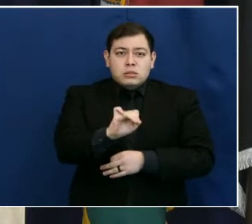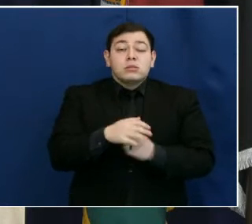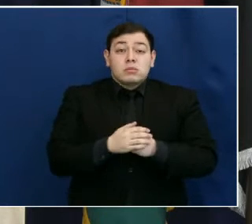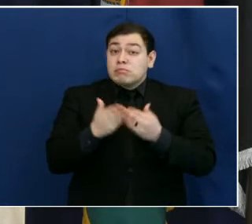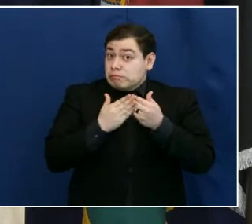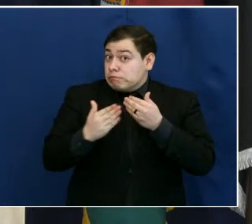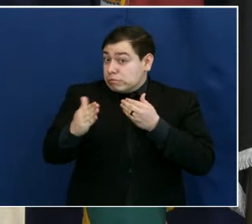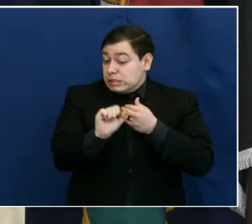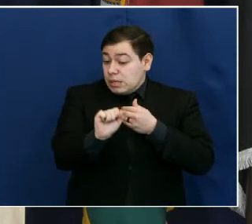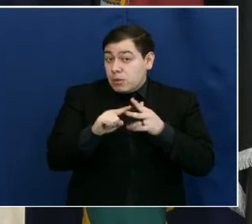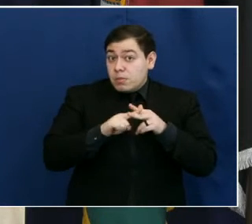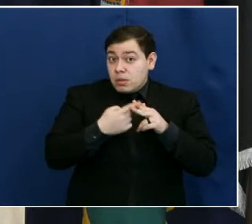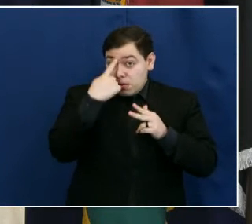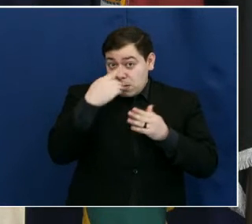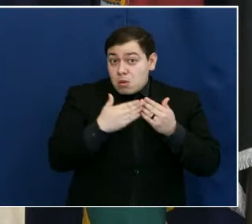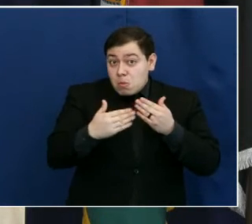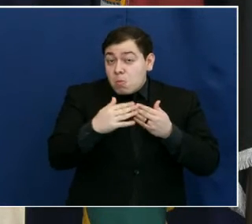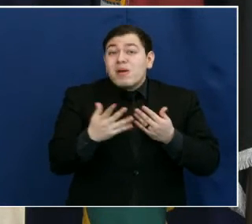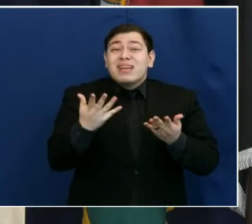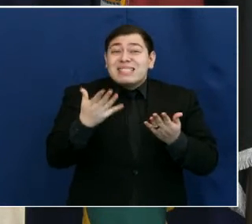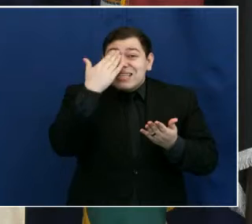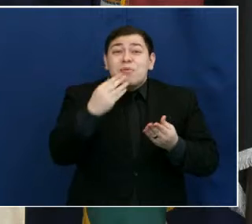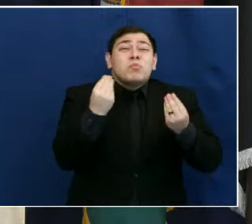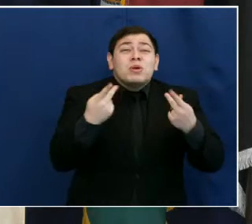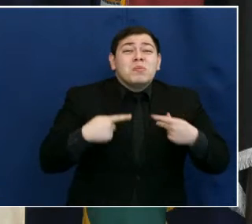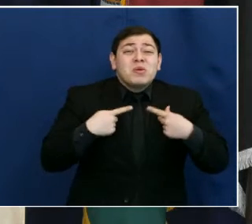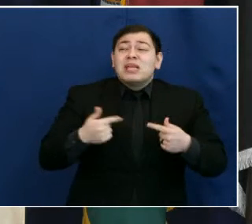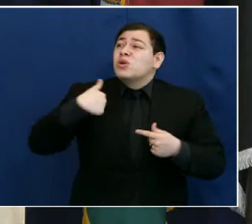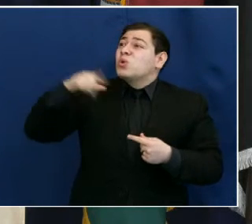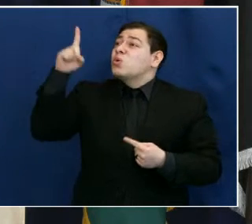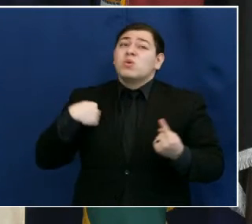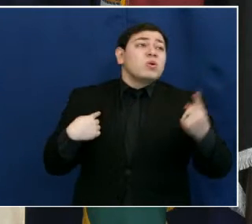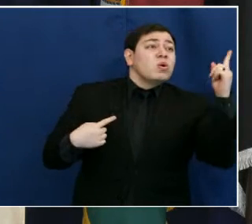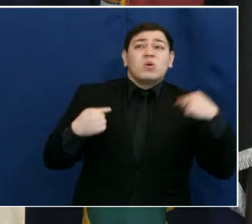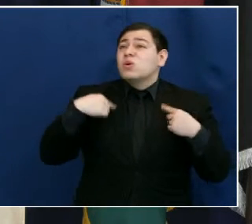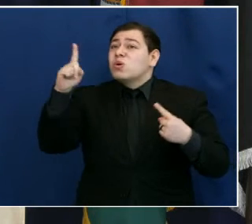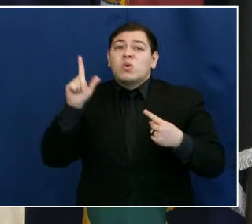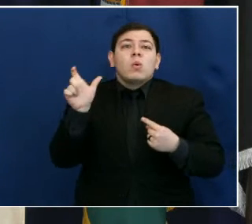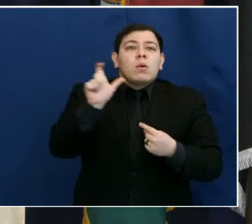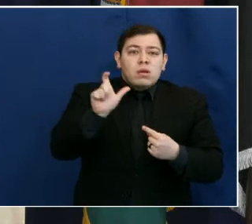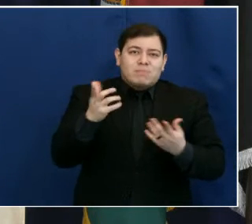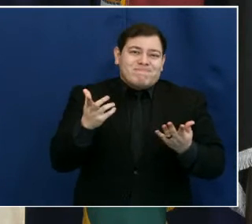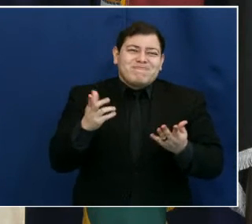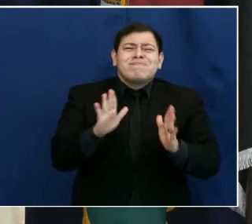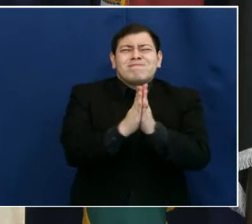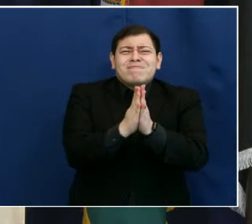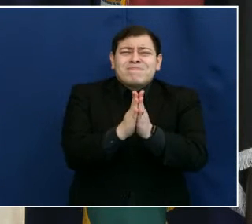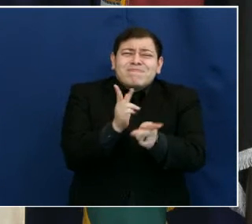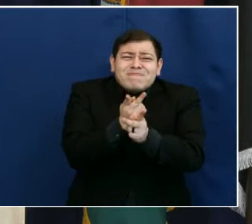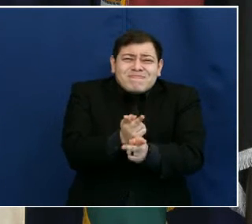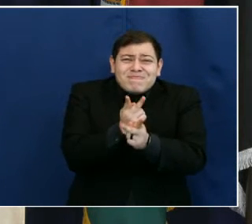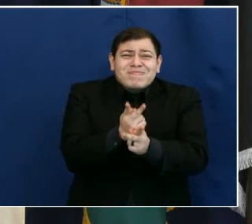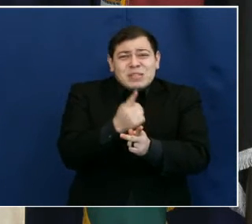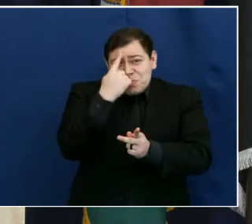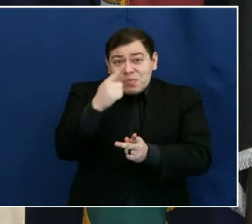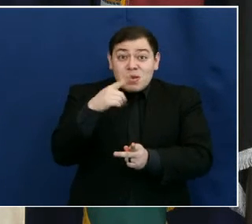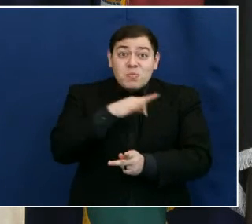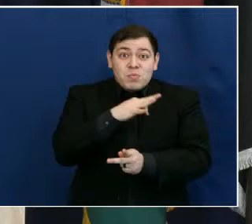muchísimas personas queriendo tener vacunas y tenemos todavía ocupamos la paciencia de las personas para poder hacer esto. Así que nos da